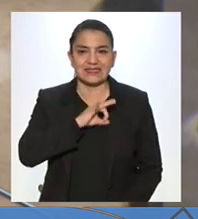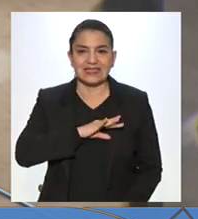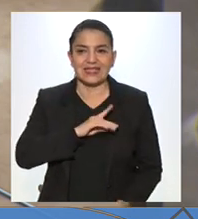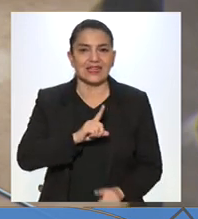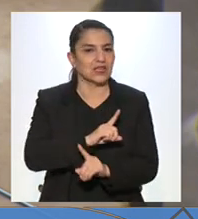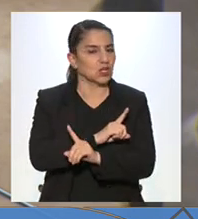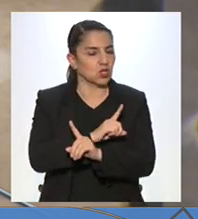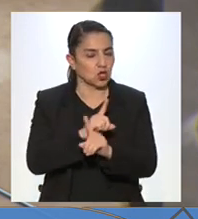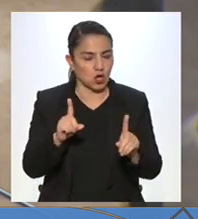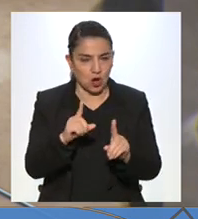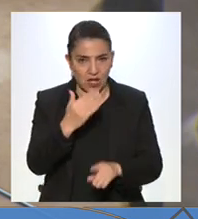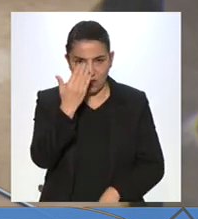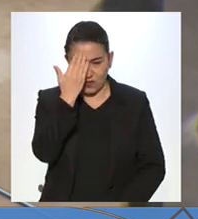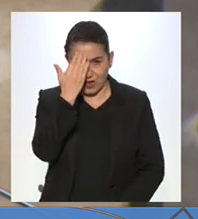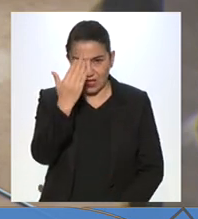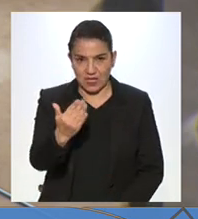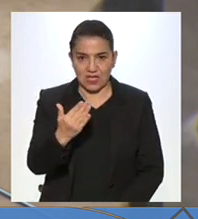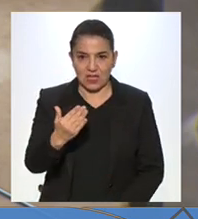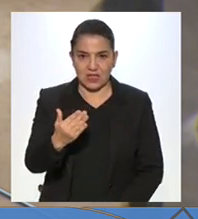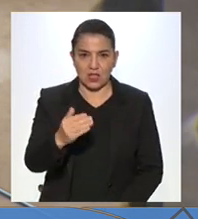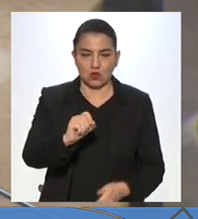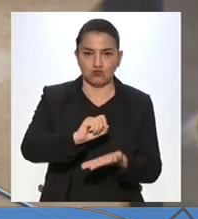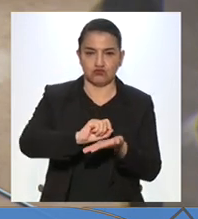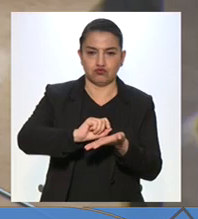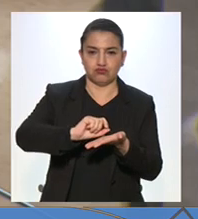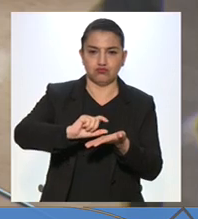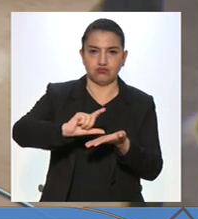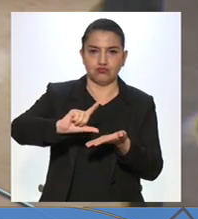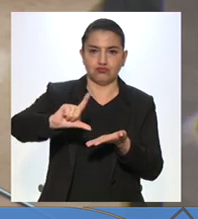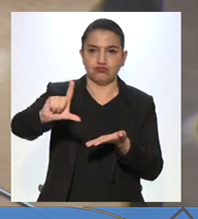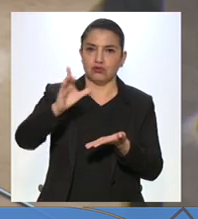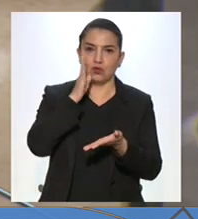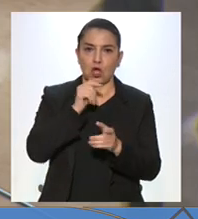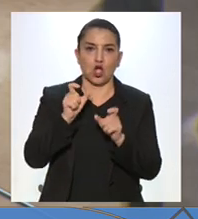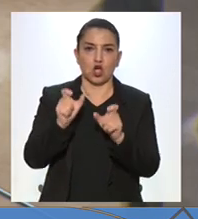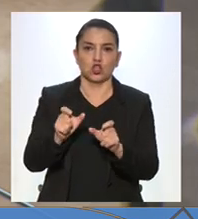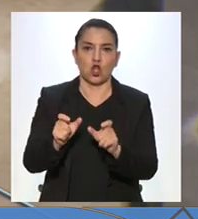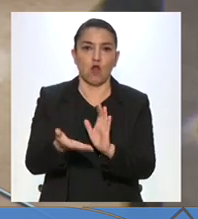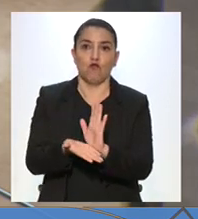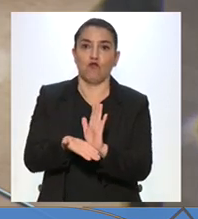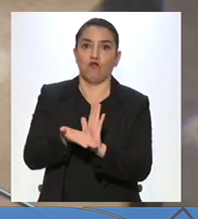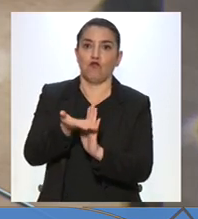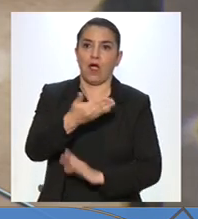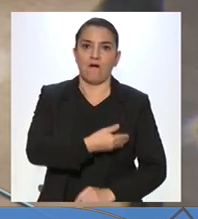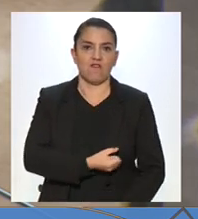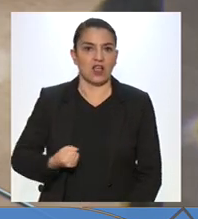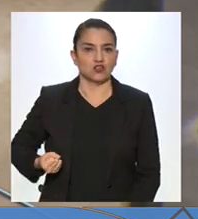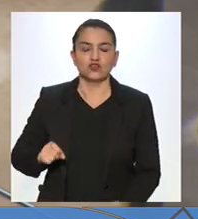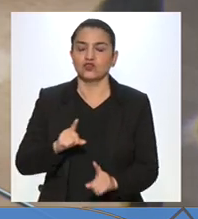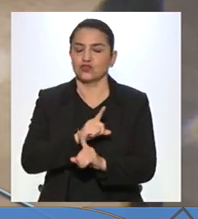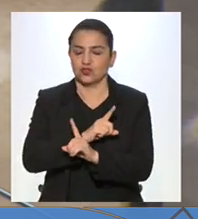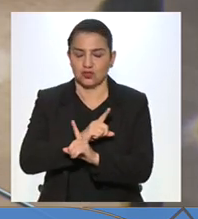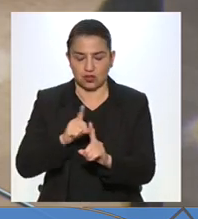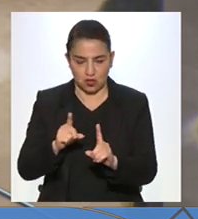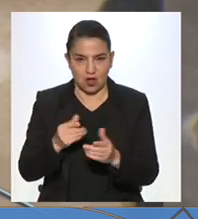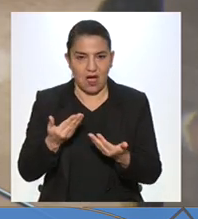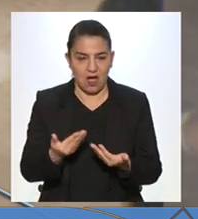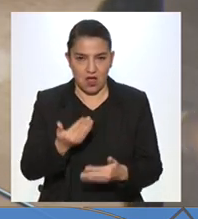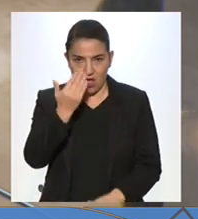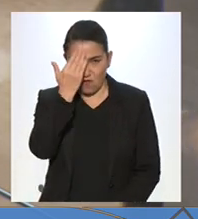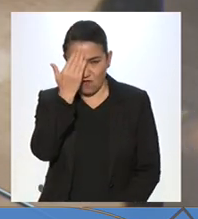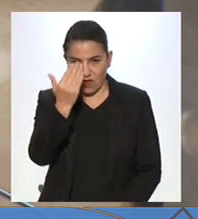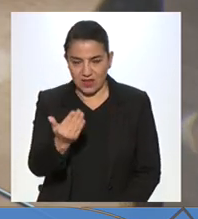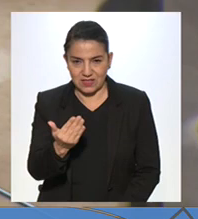hoy día enfrentando una espiral descontrolada de la inflación. Lo que estamos enfrentando